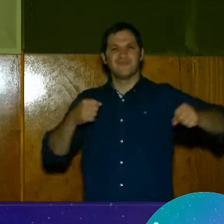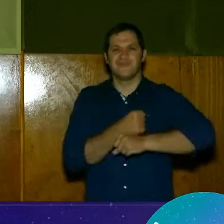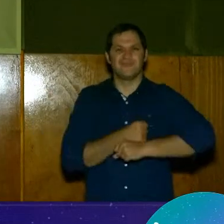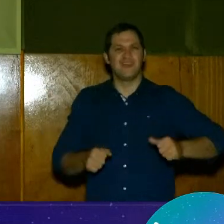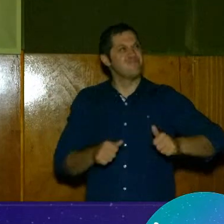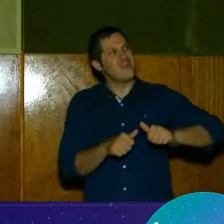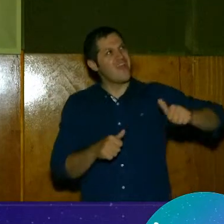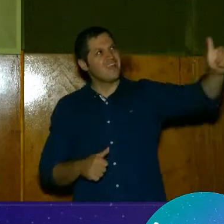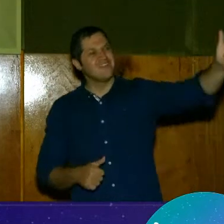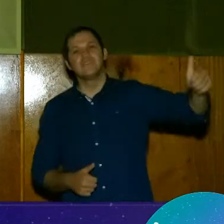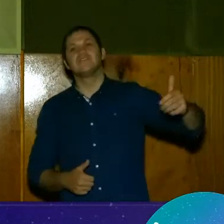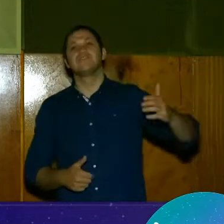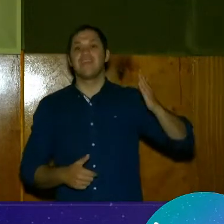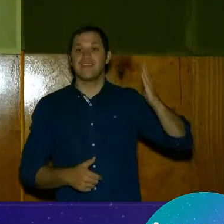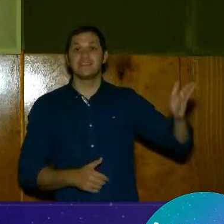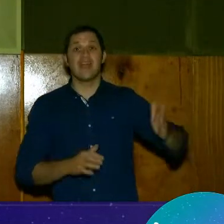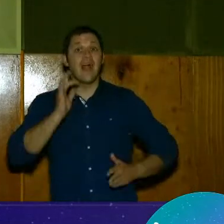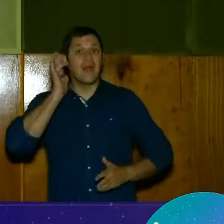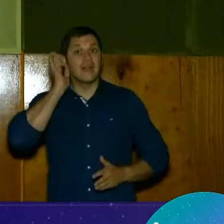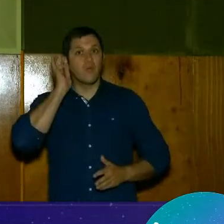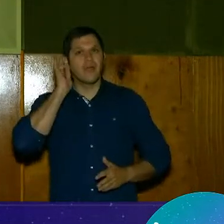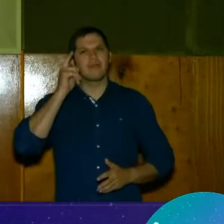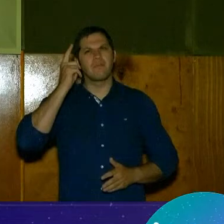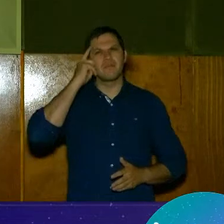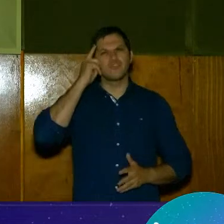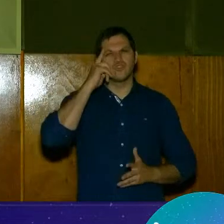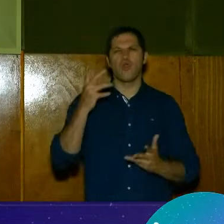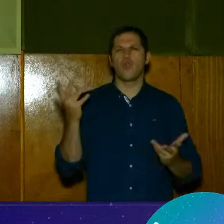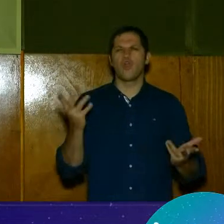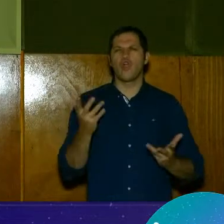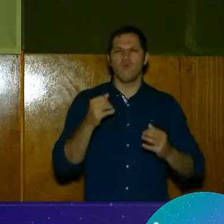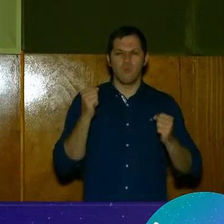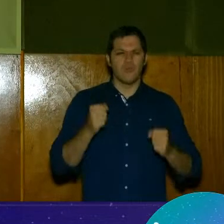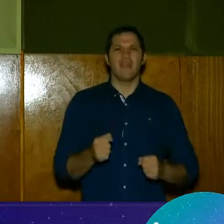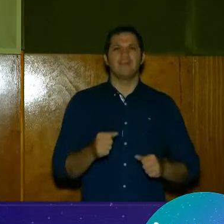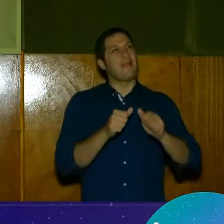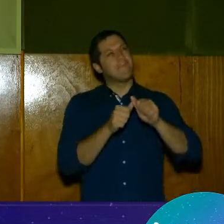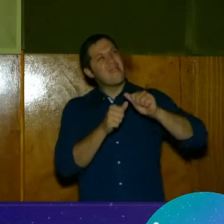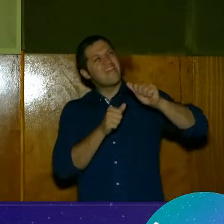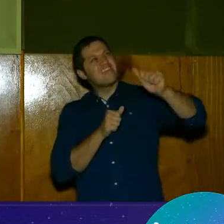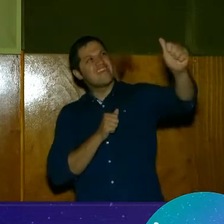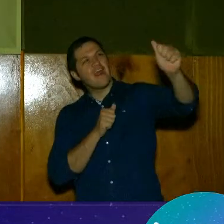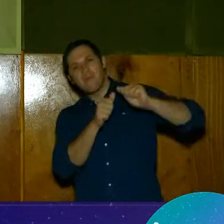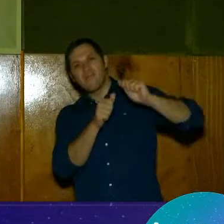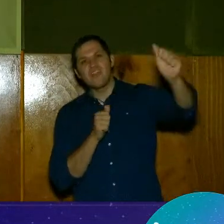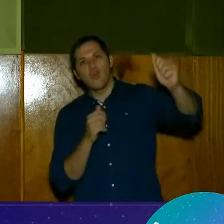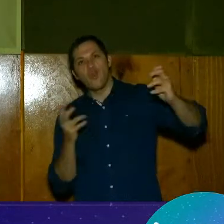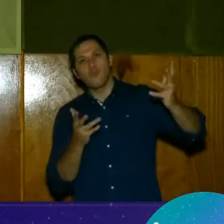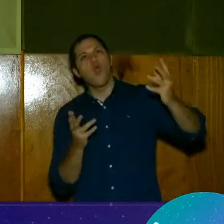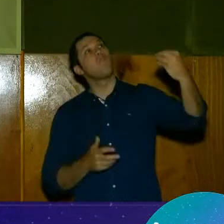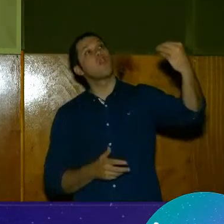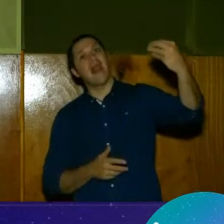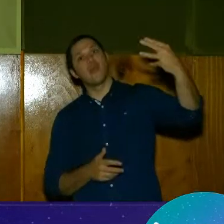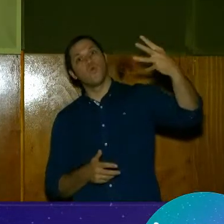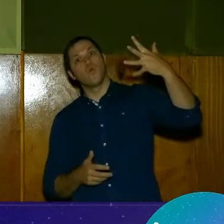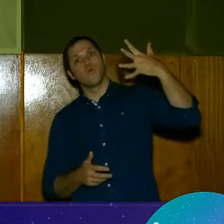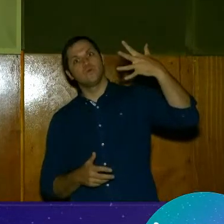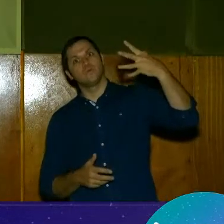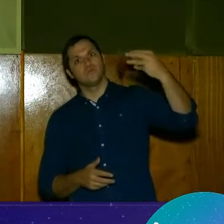aquí hasta la galaxia de al lado tengo que buscar otra forma y las cefeidas es una de esas formas